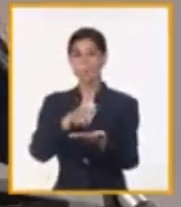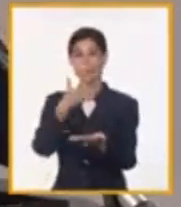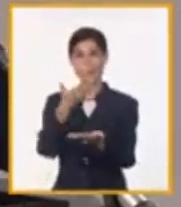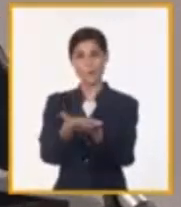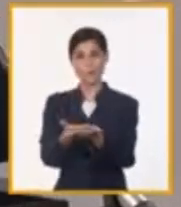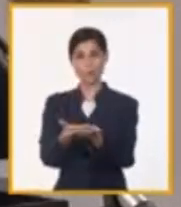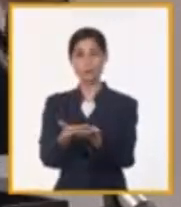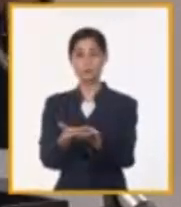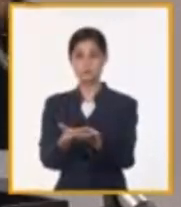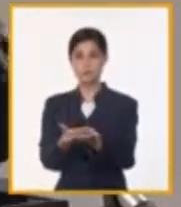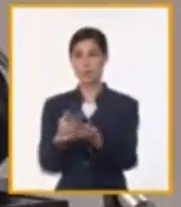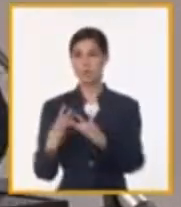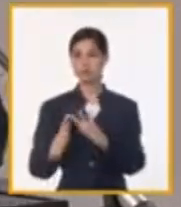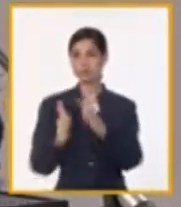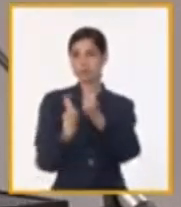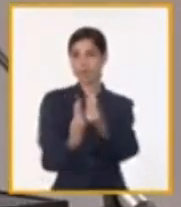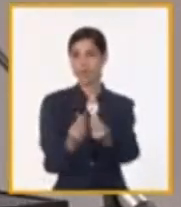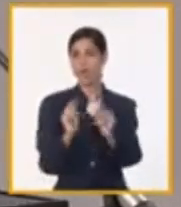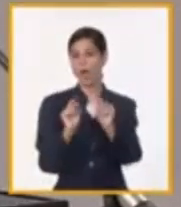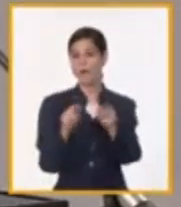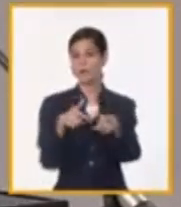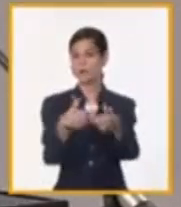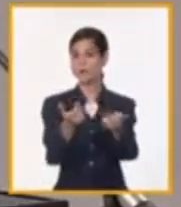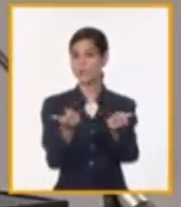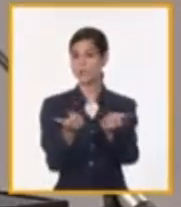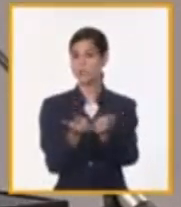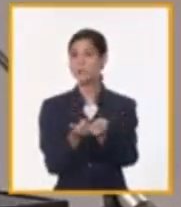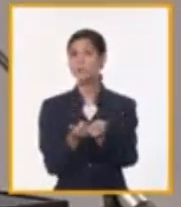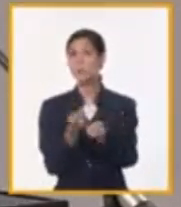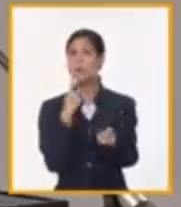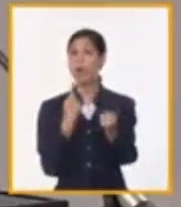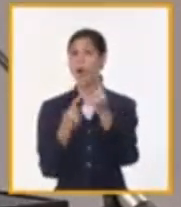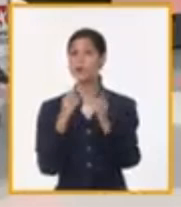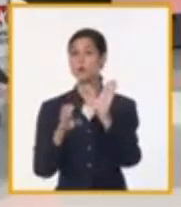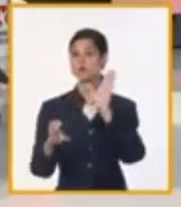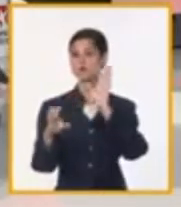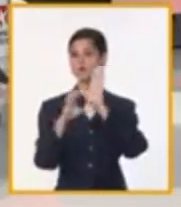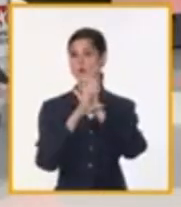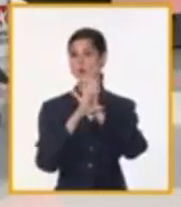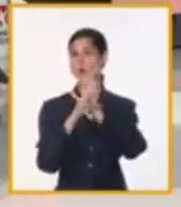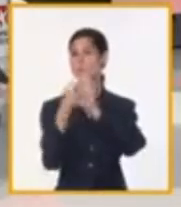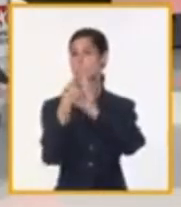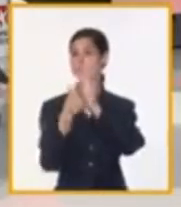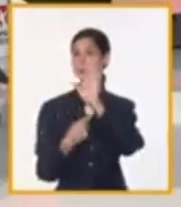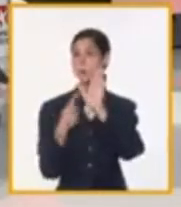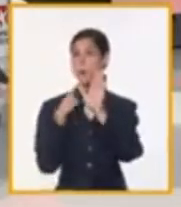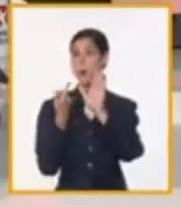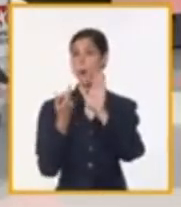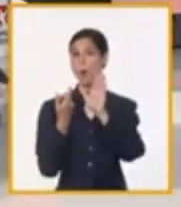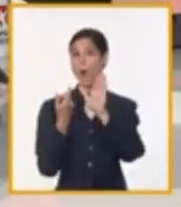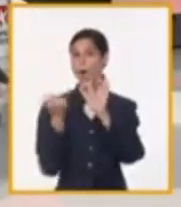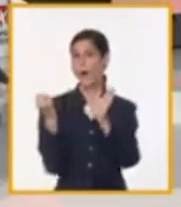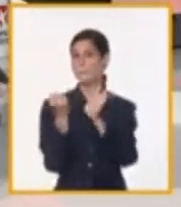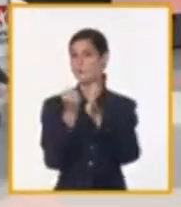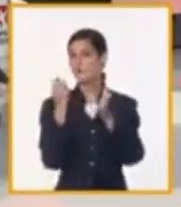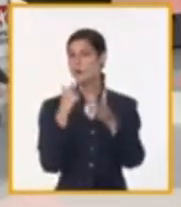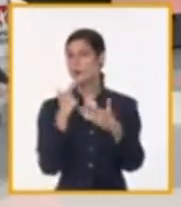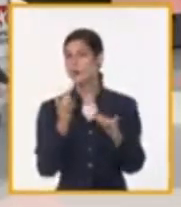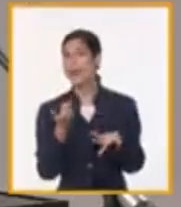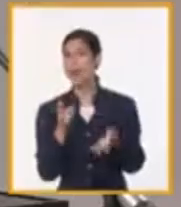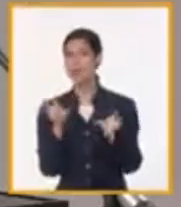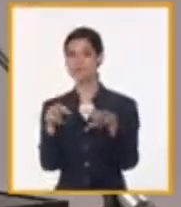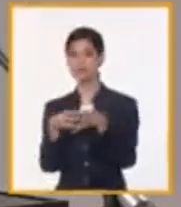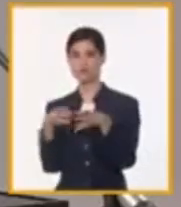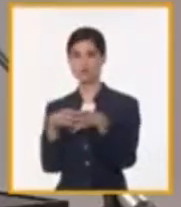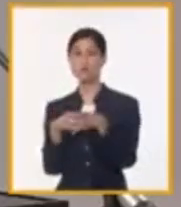congreso para que nuevamente dentro de la Constitución se permita la entrada de tropas extranjeras a todas luces y en primer lugar es